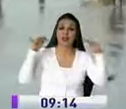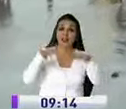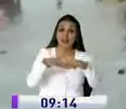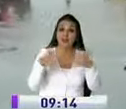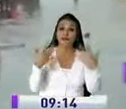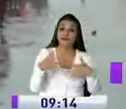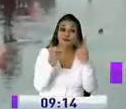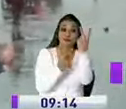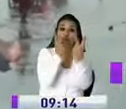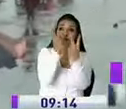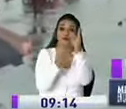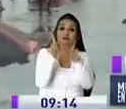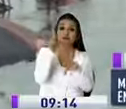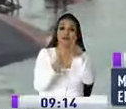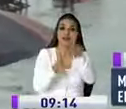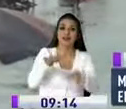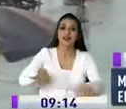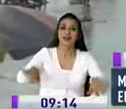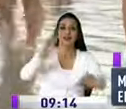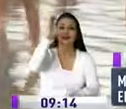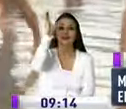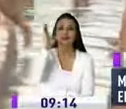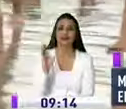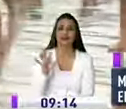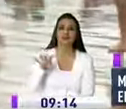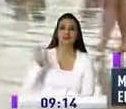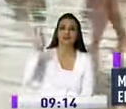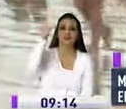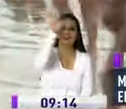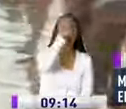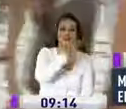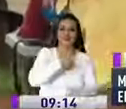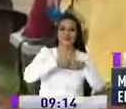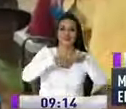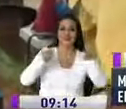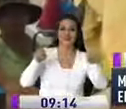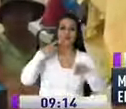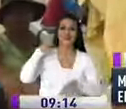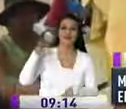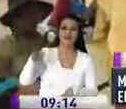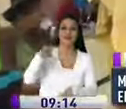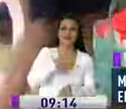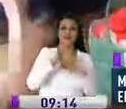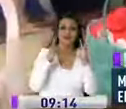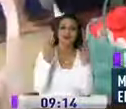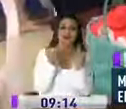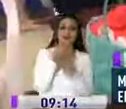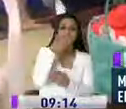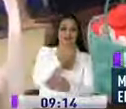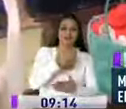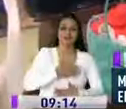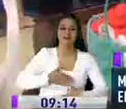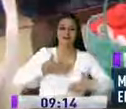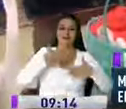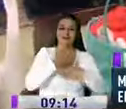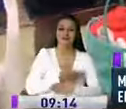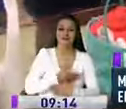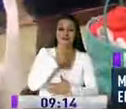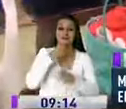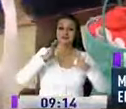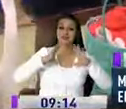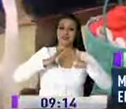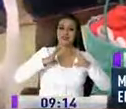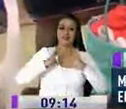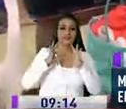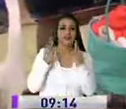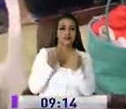sobre todo en las playas de la ruta del espóndilus. Miles de turistas disfrutaron en familia. Sí, disfrutando aquí del feriado. Es nuestra playa de